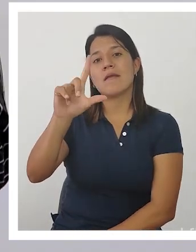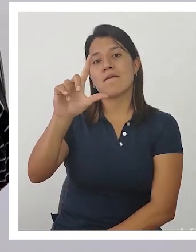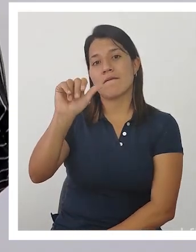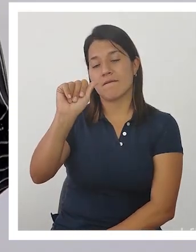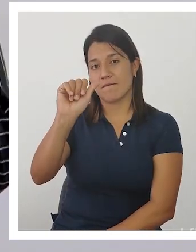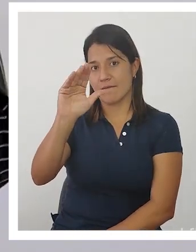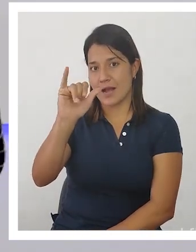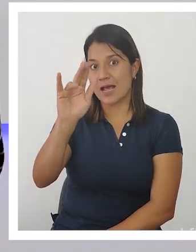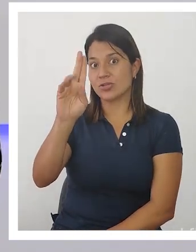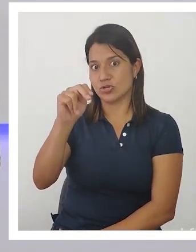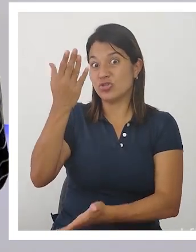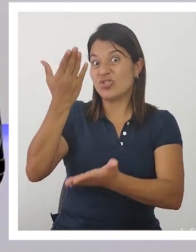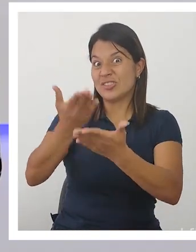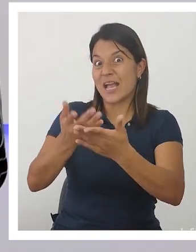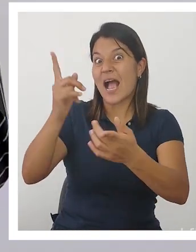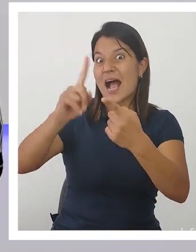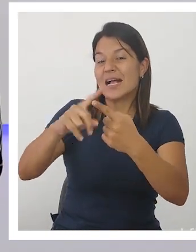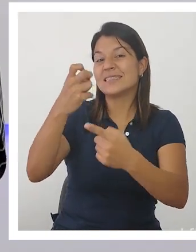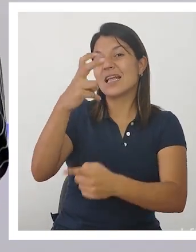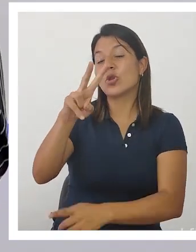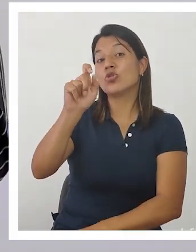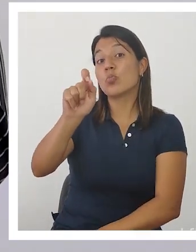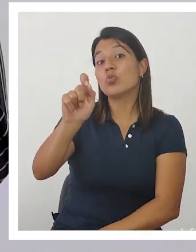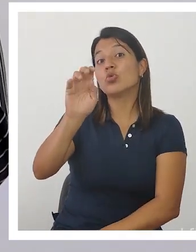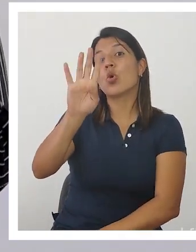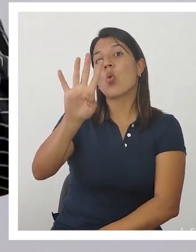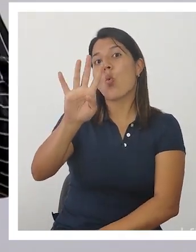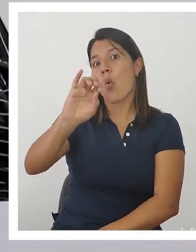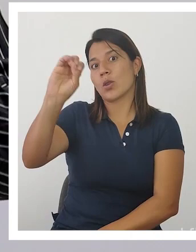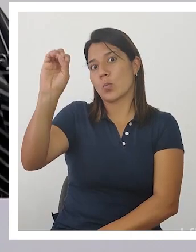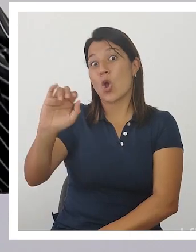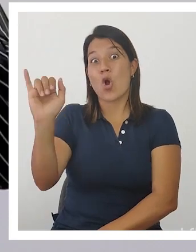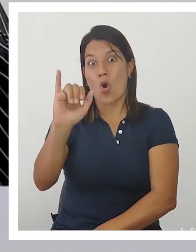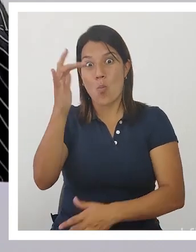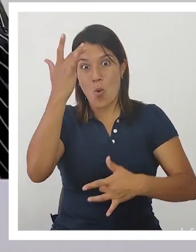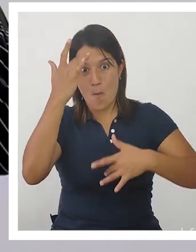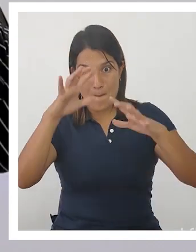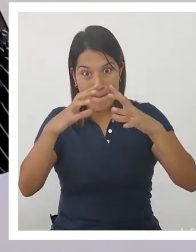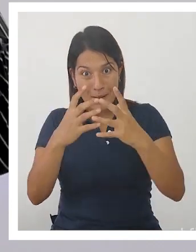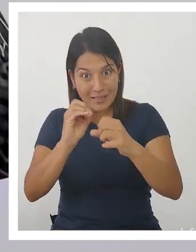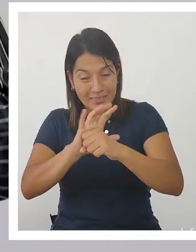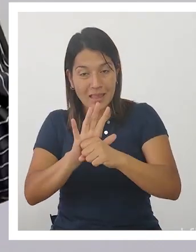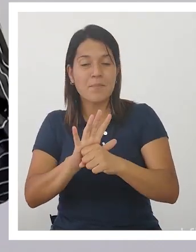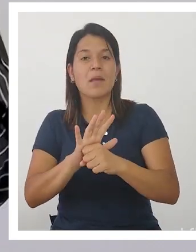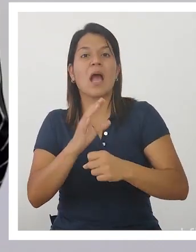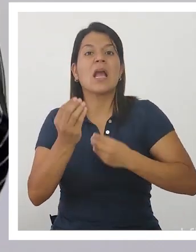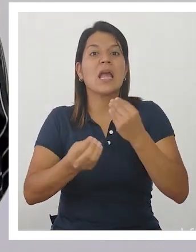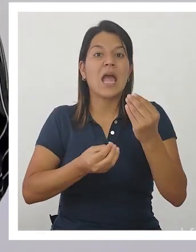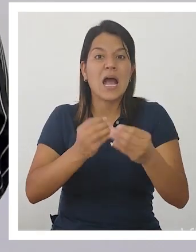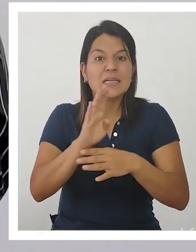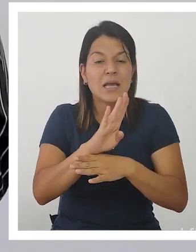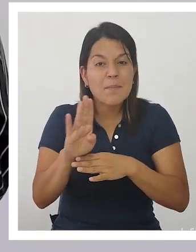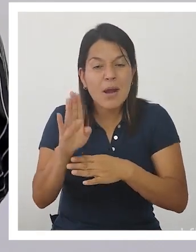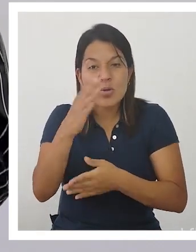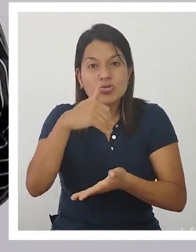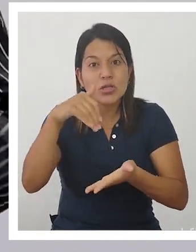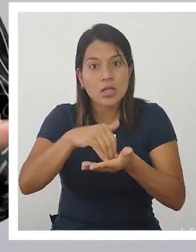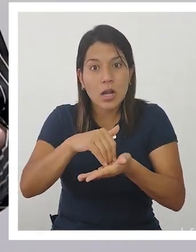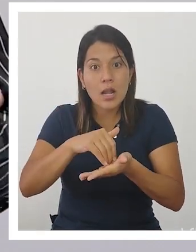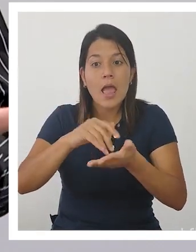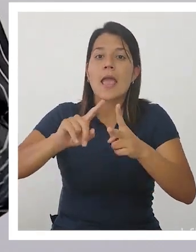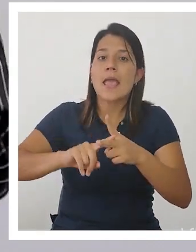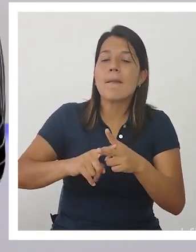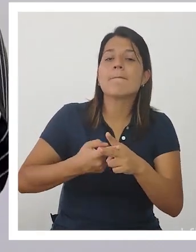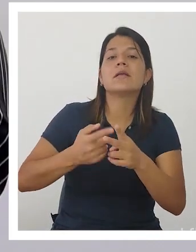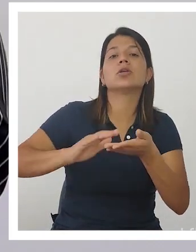era bastante alta, obviamente, lo que hace el banco es, simple y sencillamente, empiezo a subir las tasas de interés